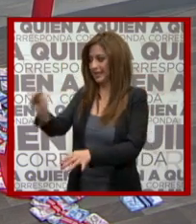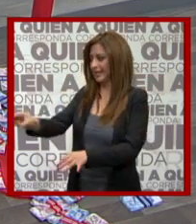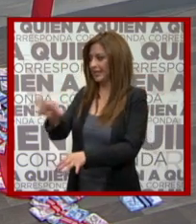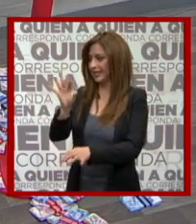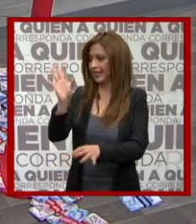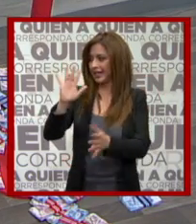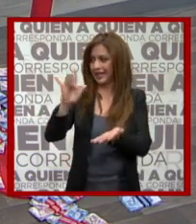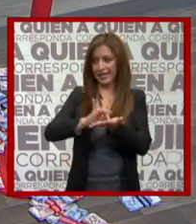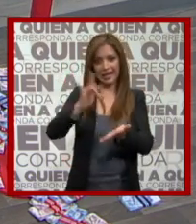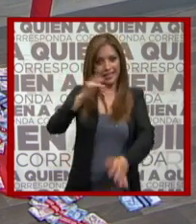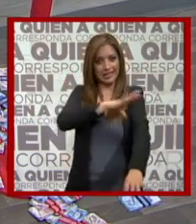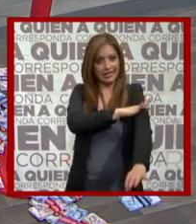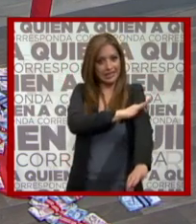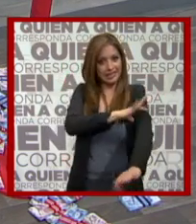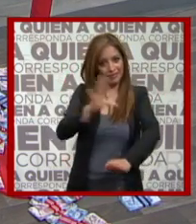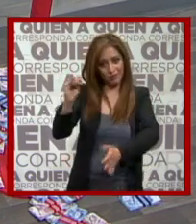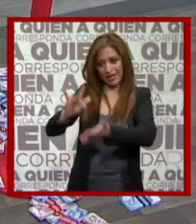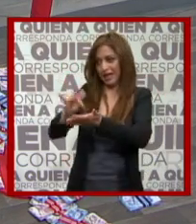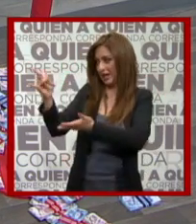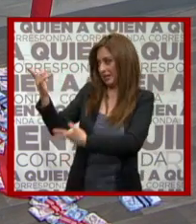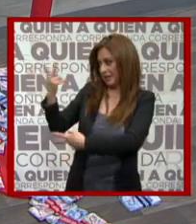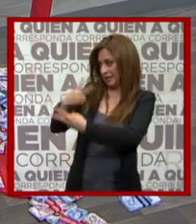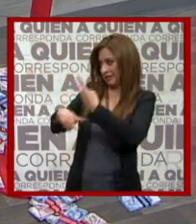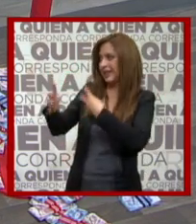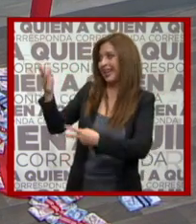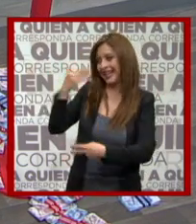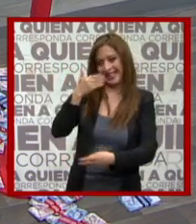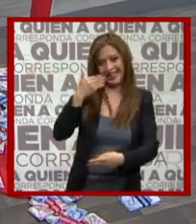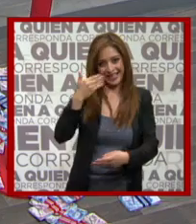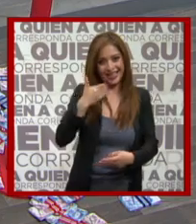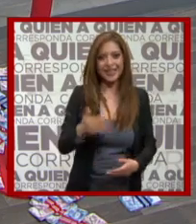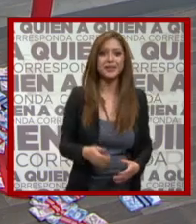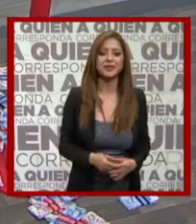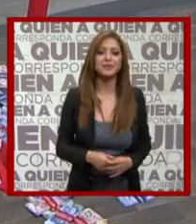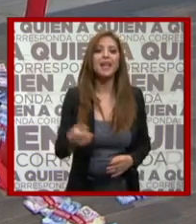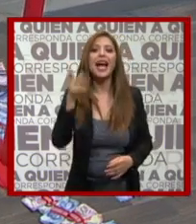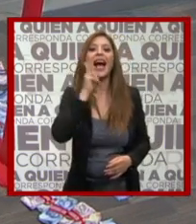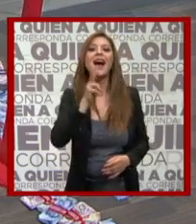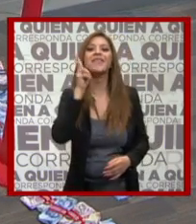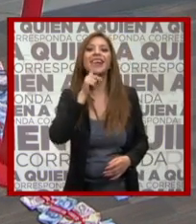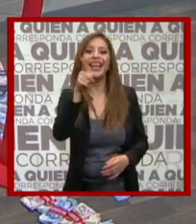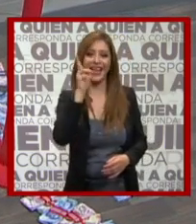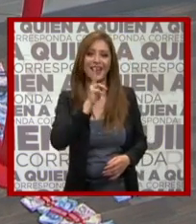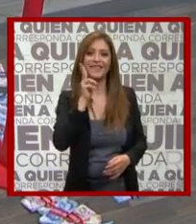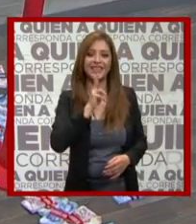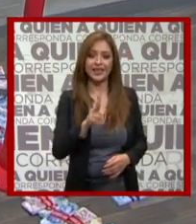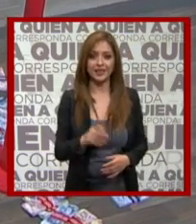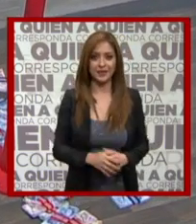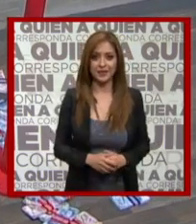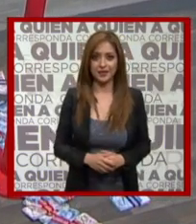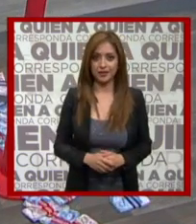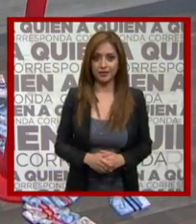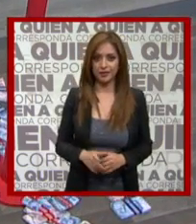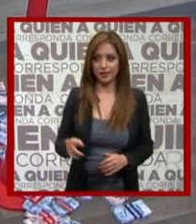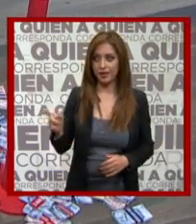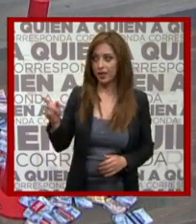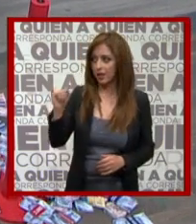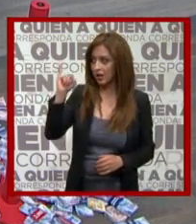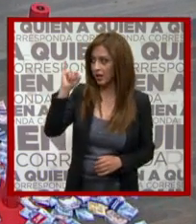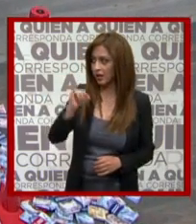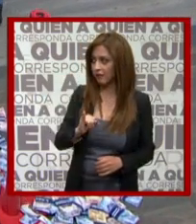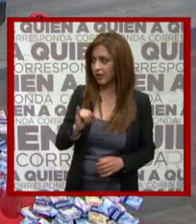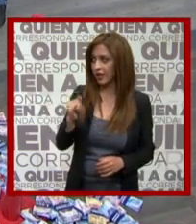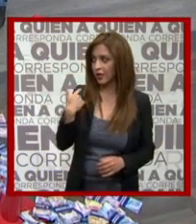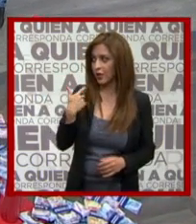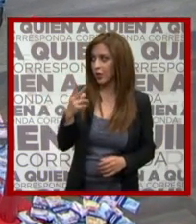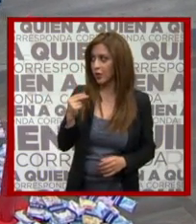Poncho. Ahí está tu pulserita. Gracias por venir, Poncho, ¿eh? No, Poncho. No, pero así no se va. No me empujes al Así no se siente. Yo no quiero